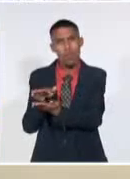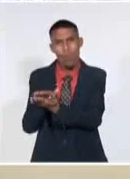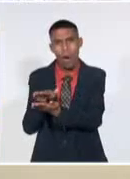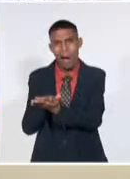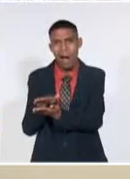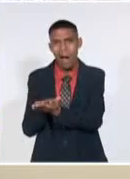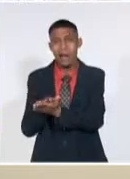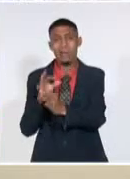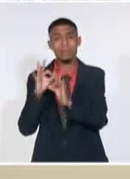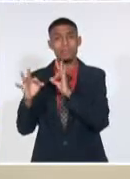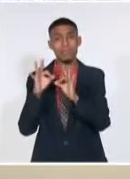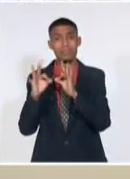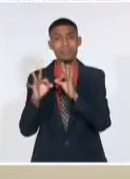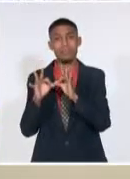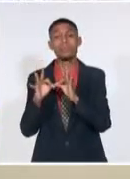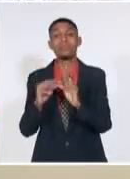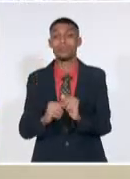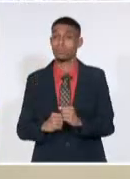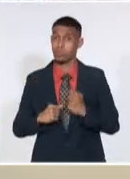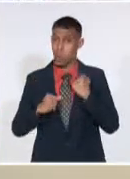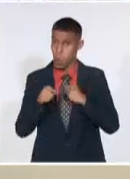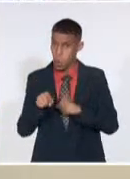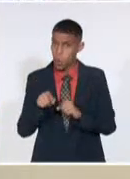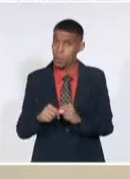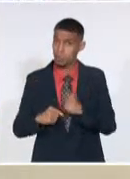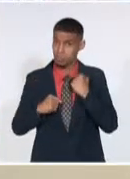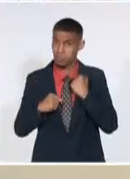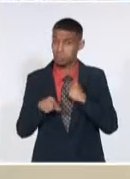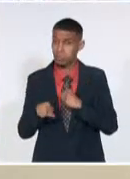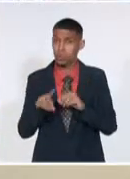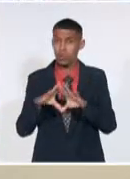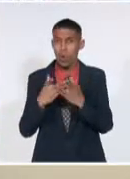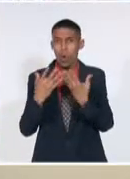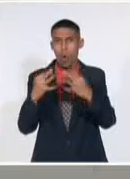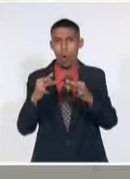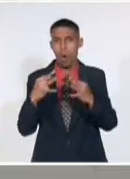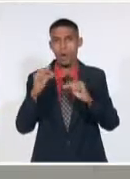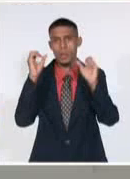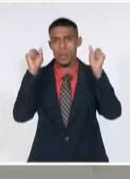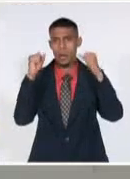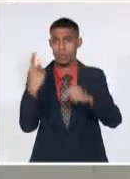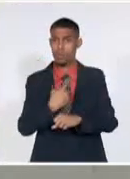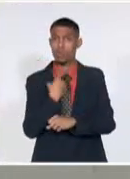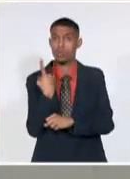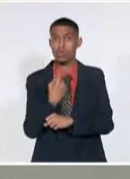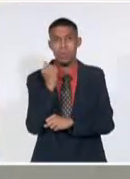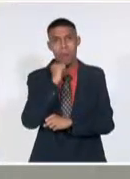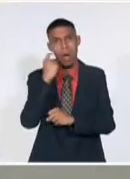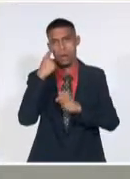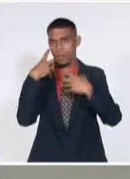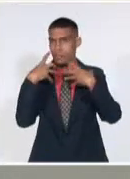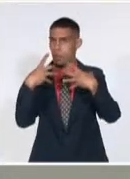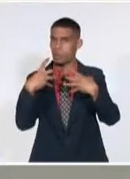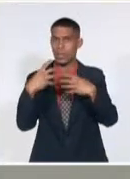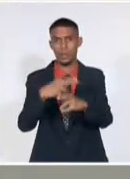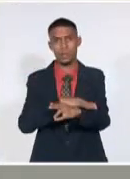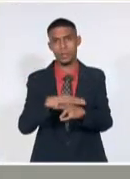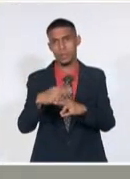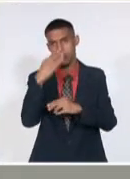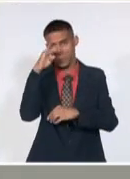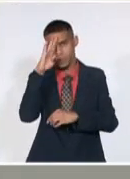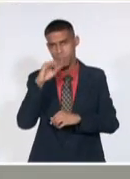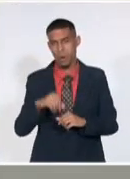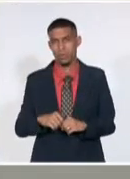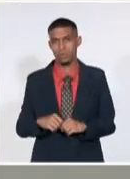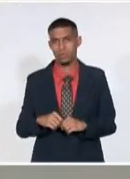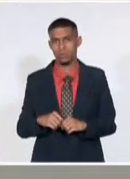se custodia esos documentos de Camilo, que para nosotros son un tesoro por lo que representa, ¿no?, Camilo, para la historia de Cuba. Y el